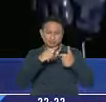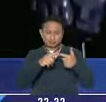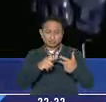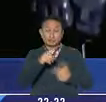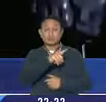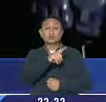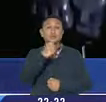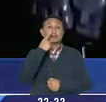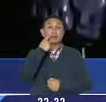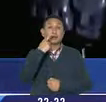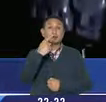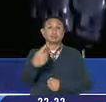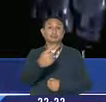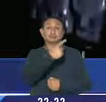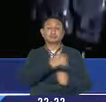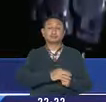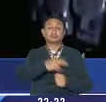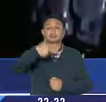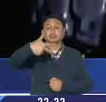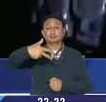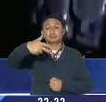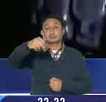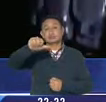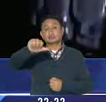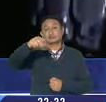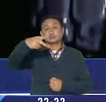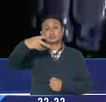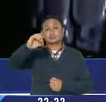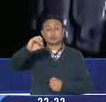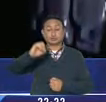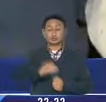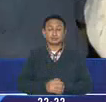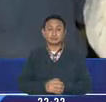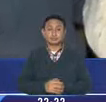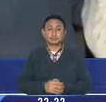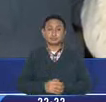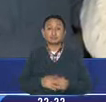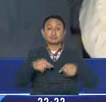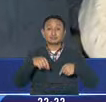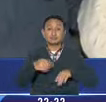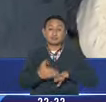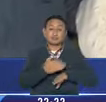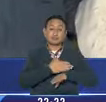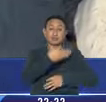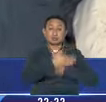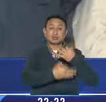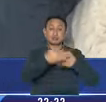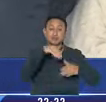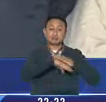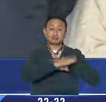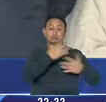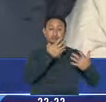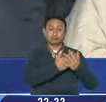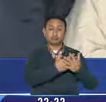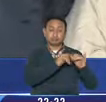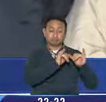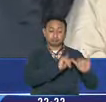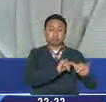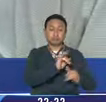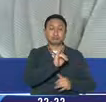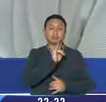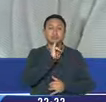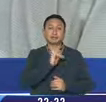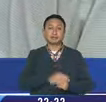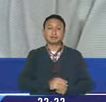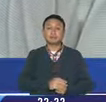padre es el peligroso narcotraficante encarcelado Joaquín El Chapo Guzmán, quien fue sentenciado a cadena perpetua en Estados Unidos.